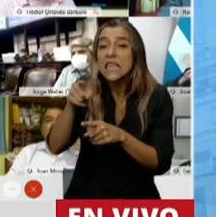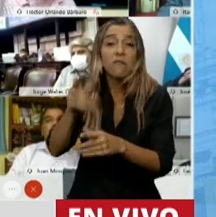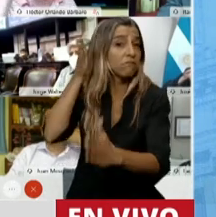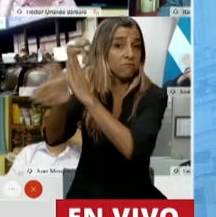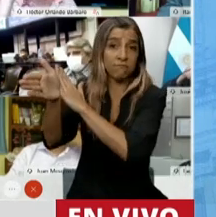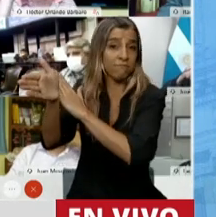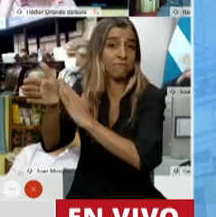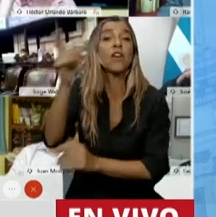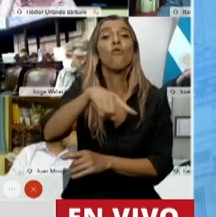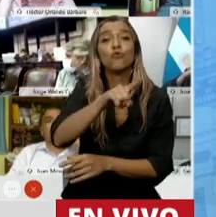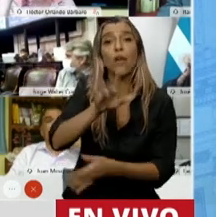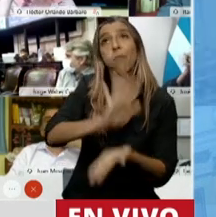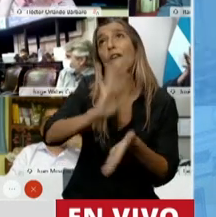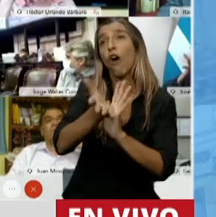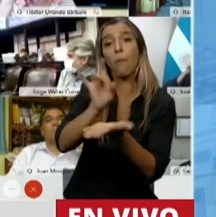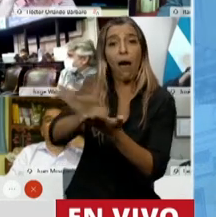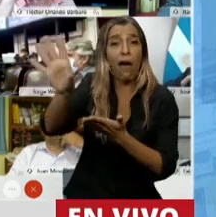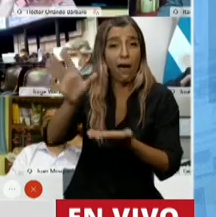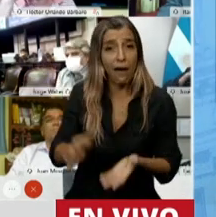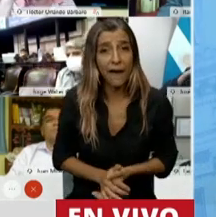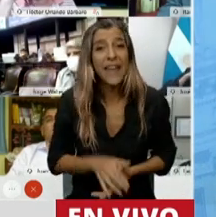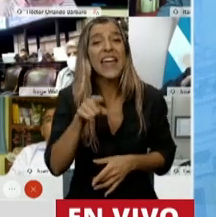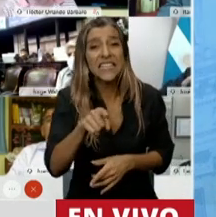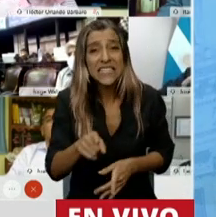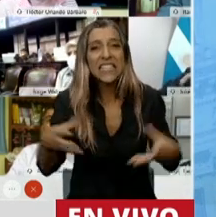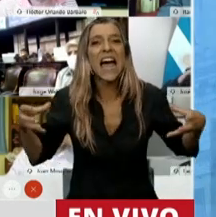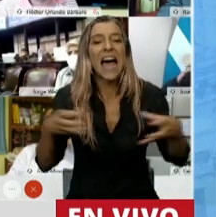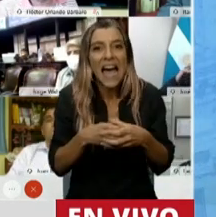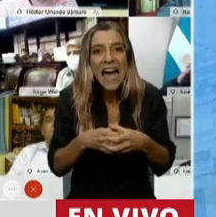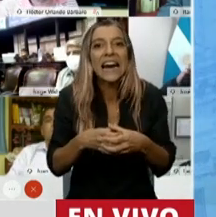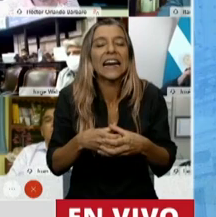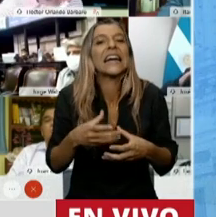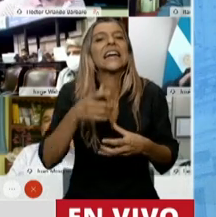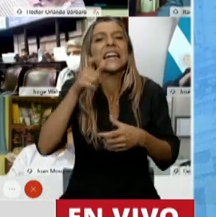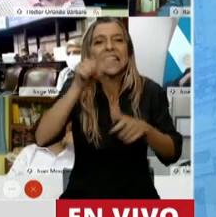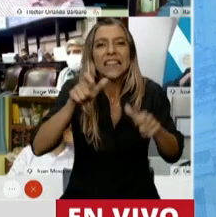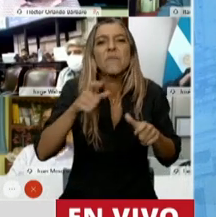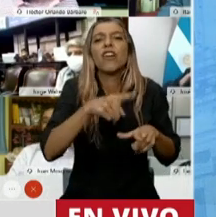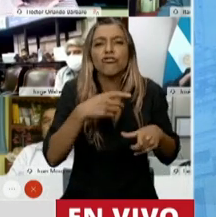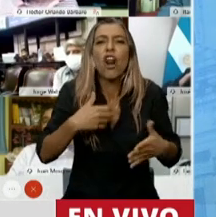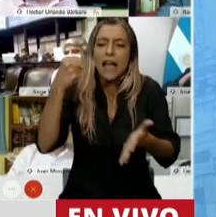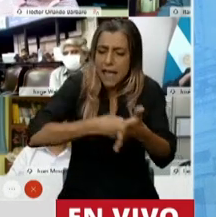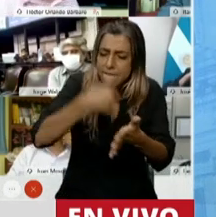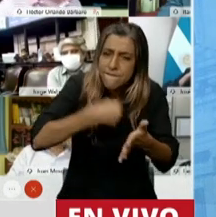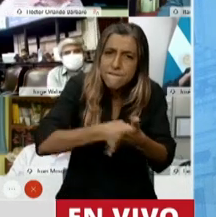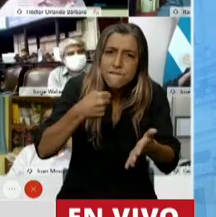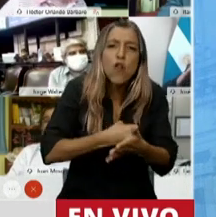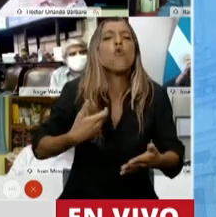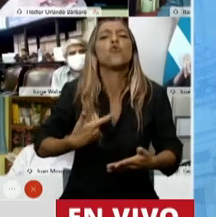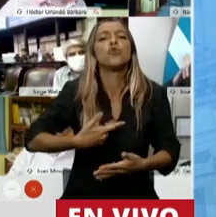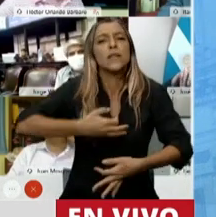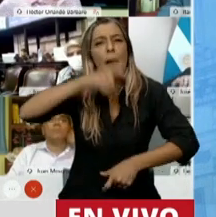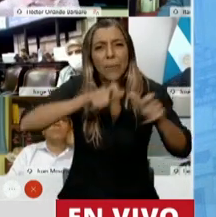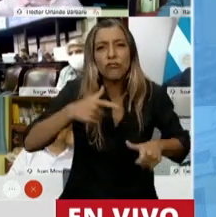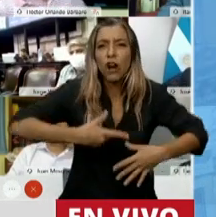La saca la Argentina de los Pumas. La saca la Argentina de bien, de la palabra, de la que lucha contra la